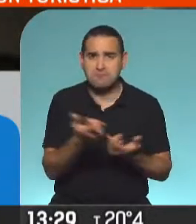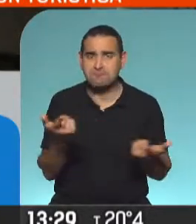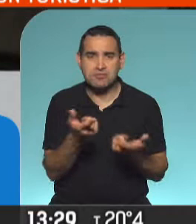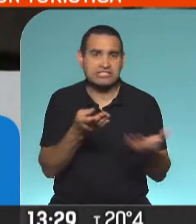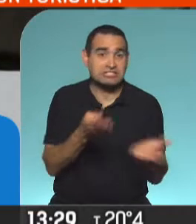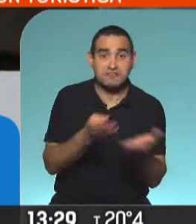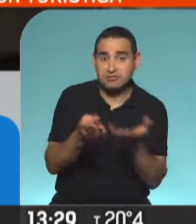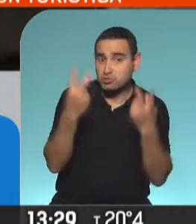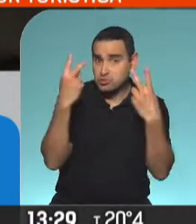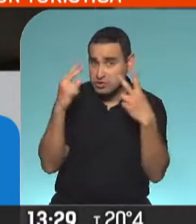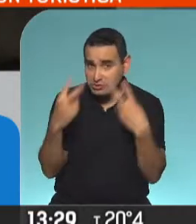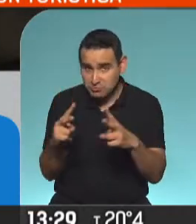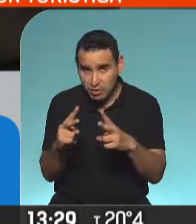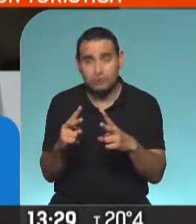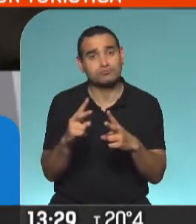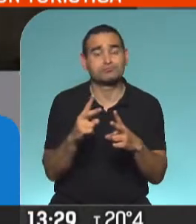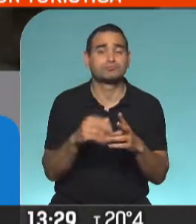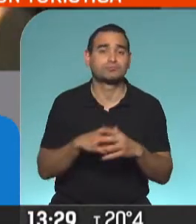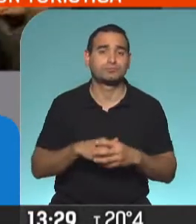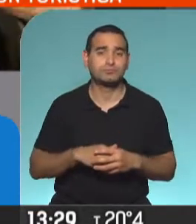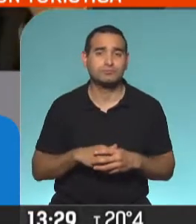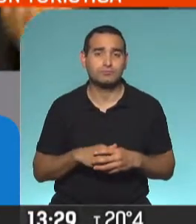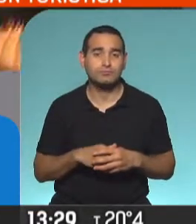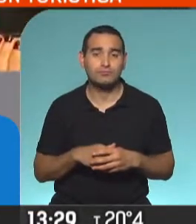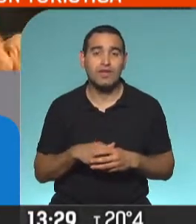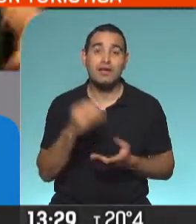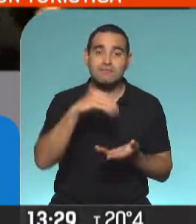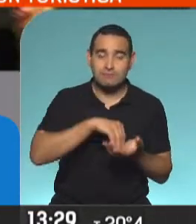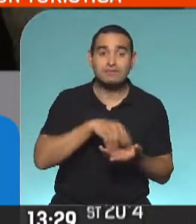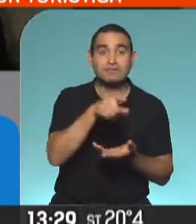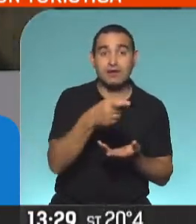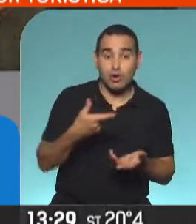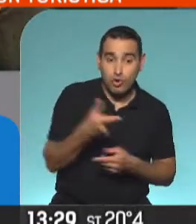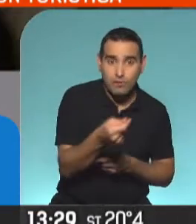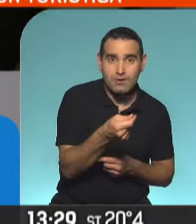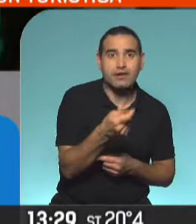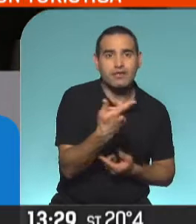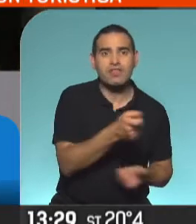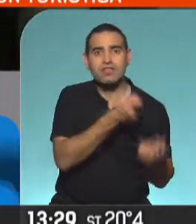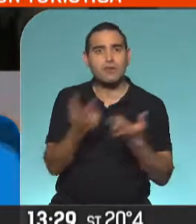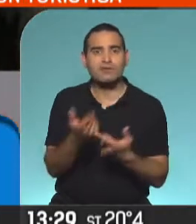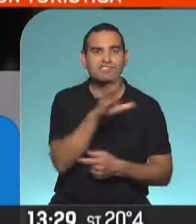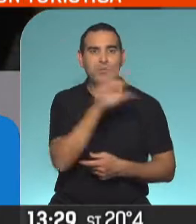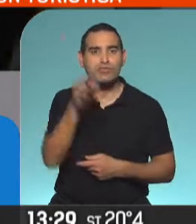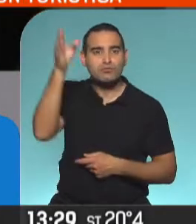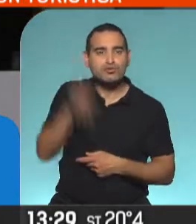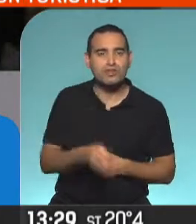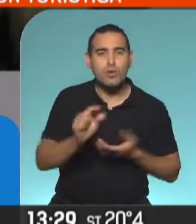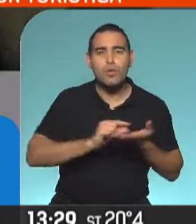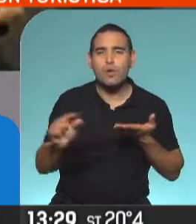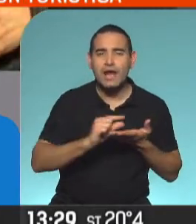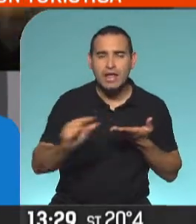servicio turístico vinculado a la actividad turística y en eso se le va a devolver un 50%, que es un crédito para poder